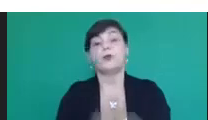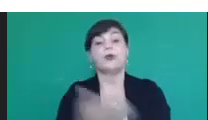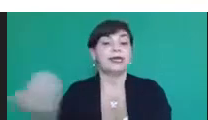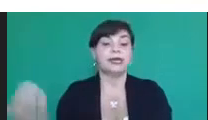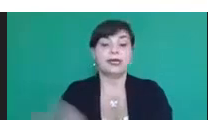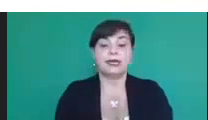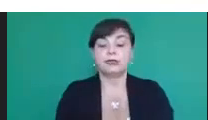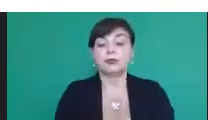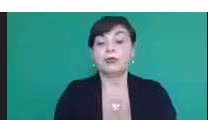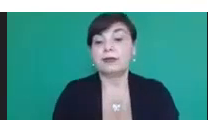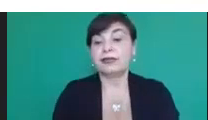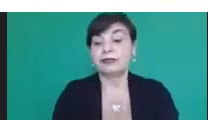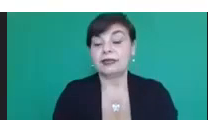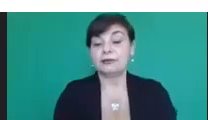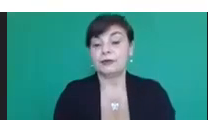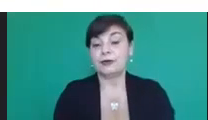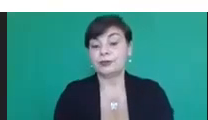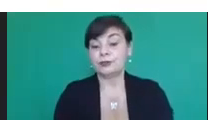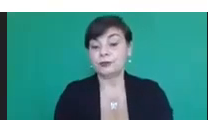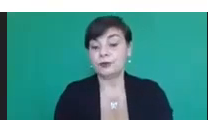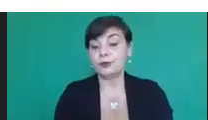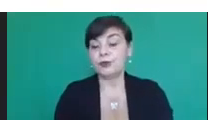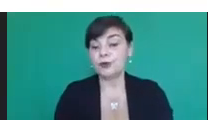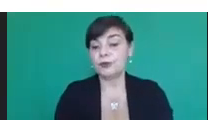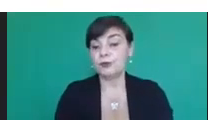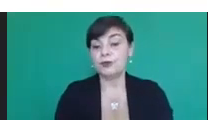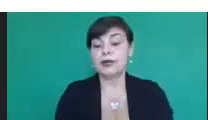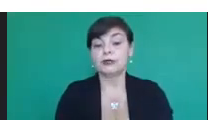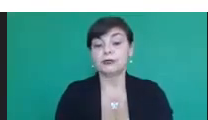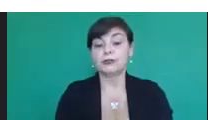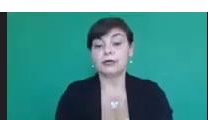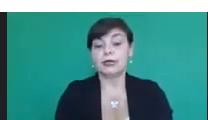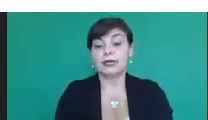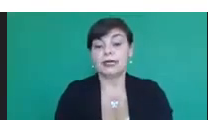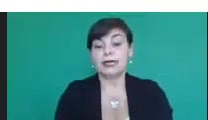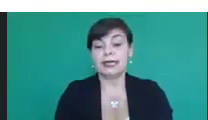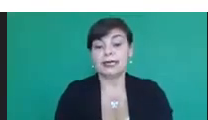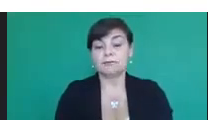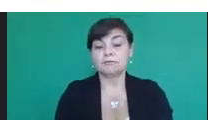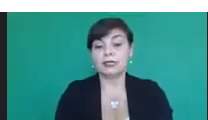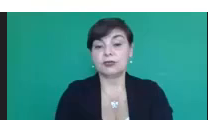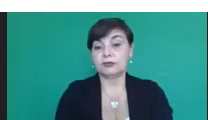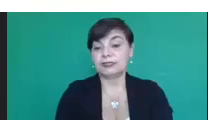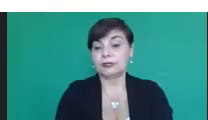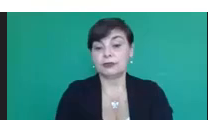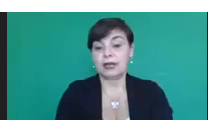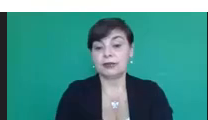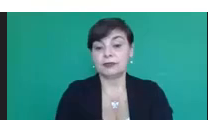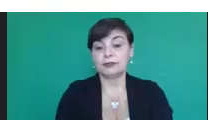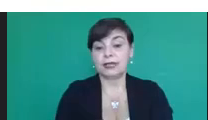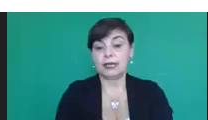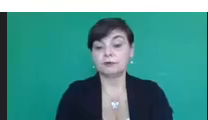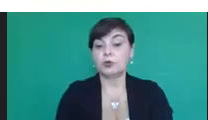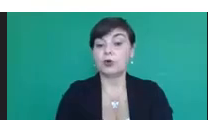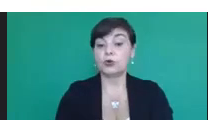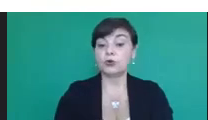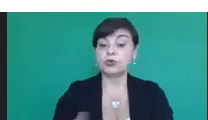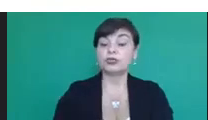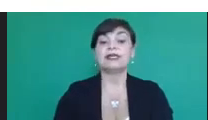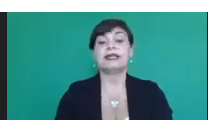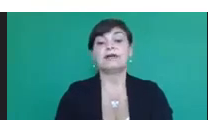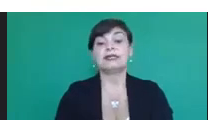porque indudablemente que fue un insumo muy valioso y yo me siento realmente